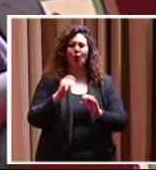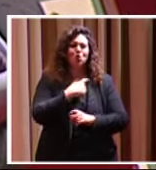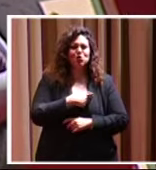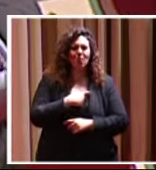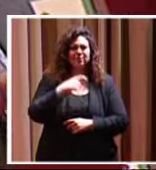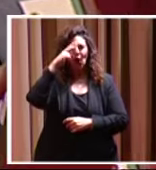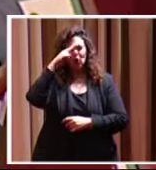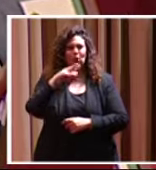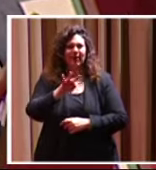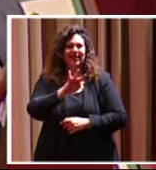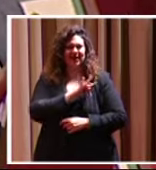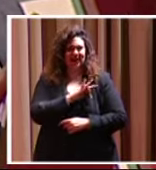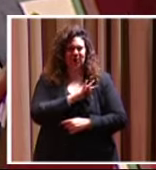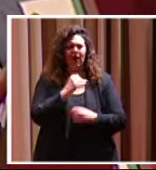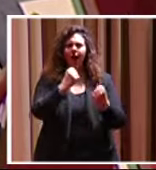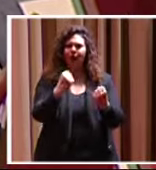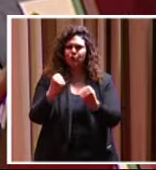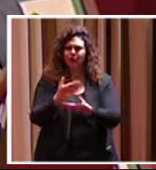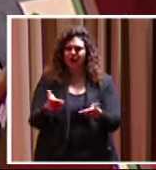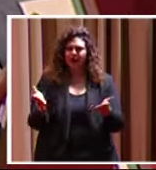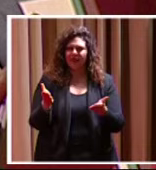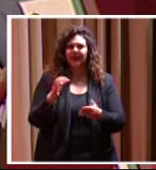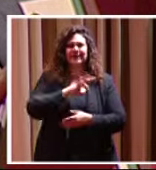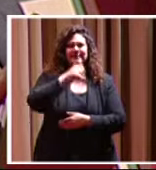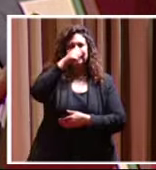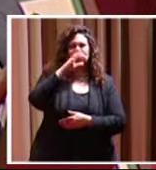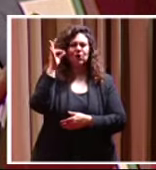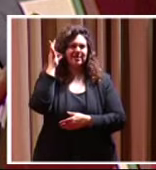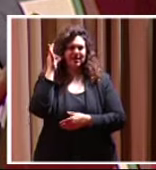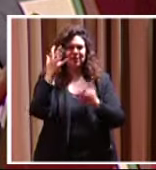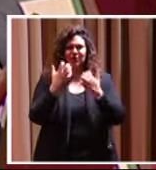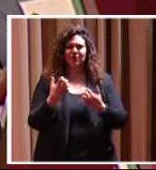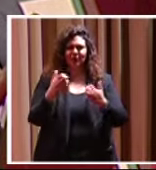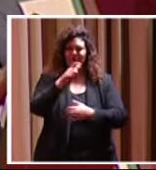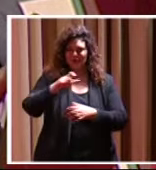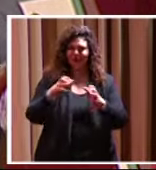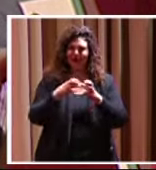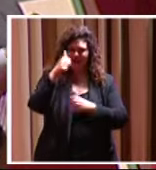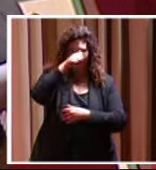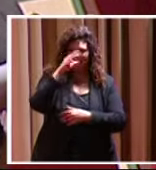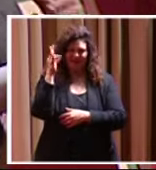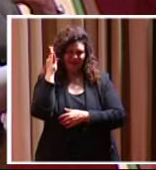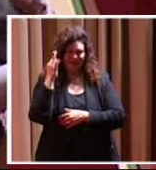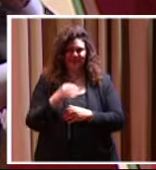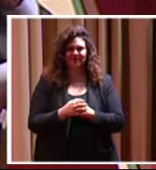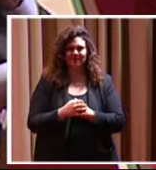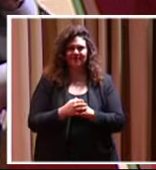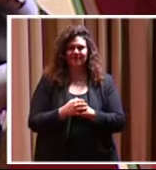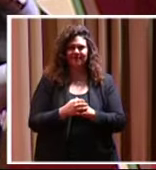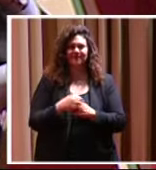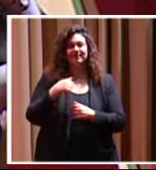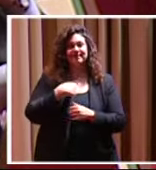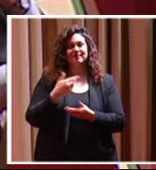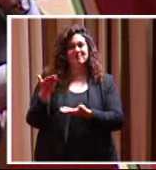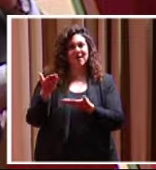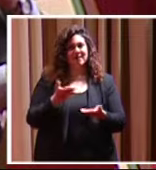Honores y Distinciones, autoridades, señoras y señores, granadinos y granadinas. Habiendo sido invitado